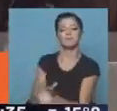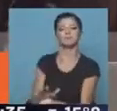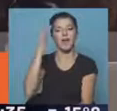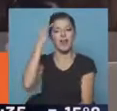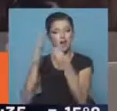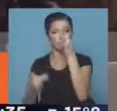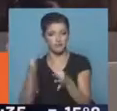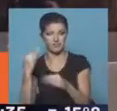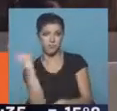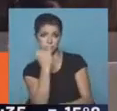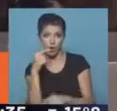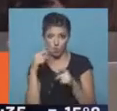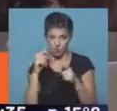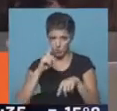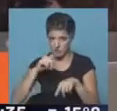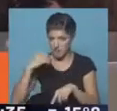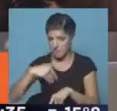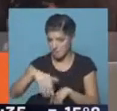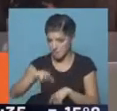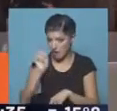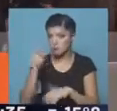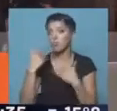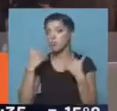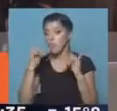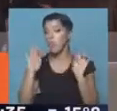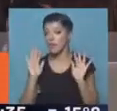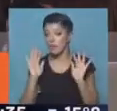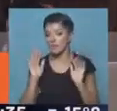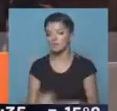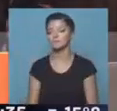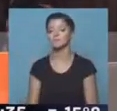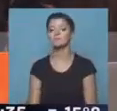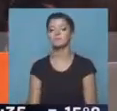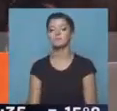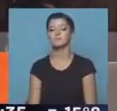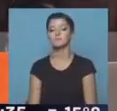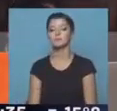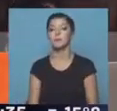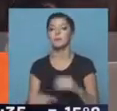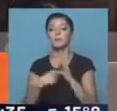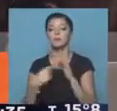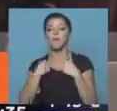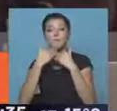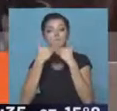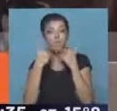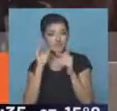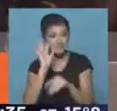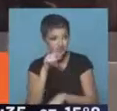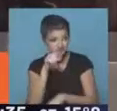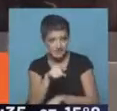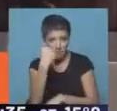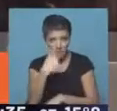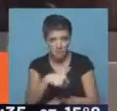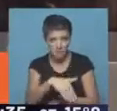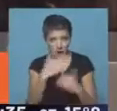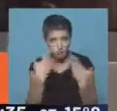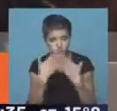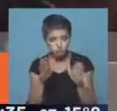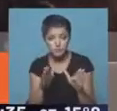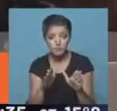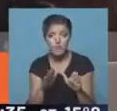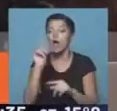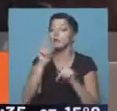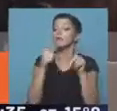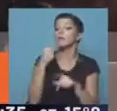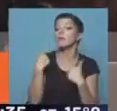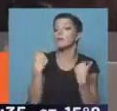él en los próximos meses. Pero tampoco se sabe si verdaderamente él va a salir del poder y no va. Y hay quienes dicen que quizás